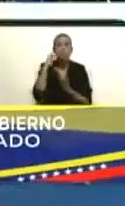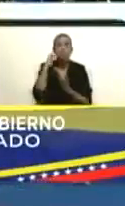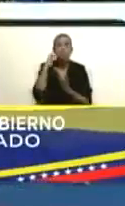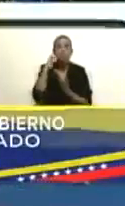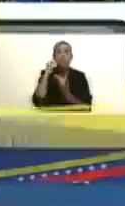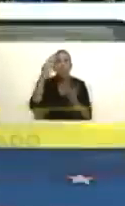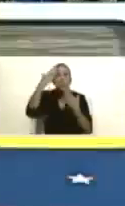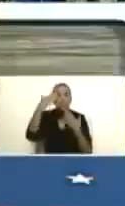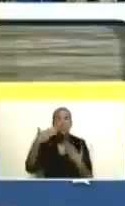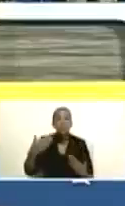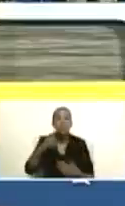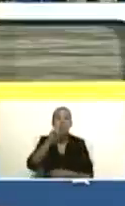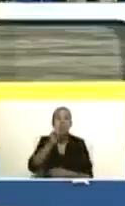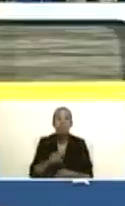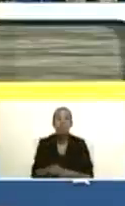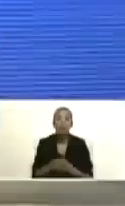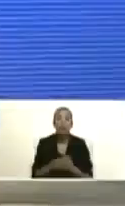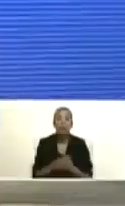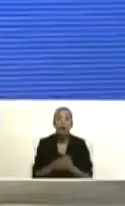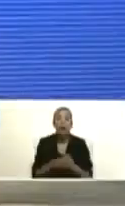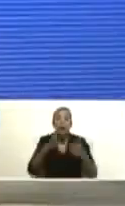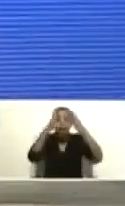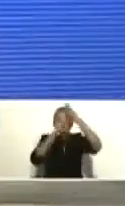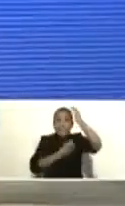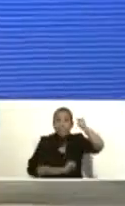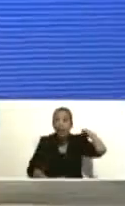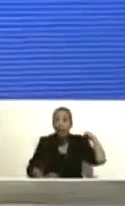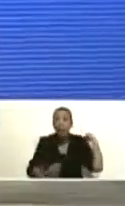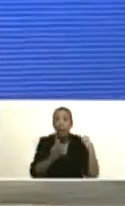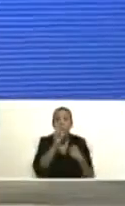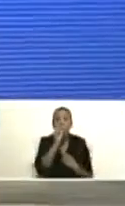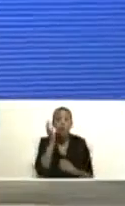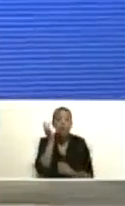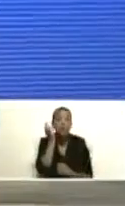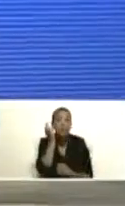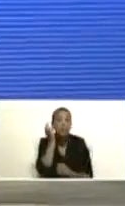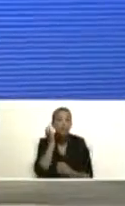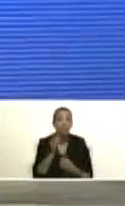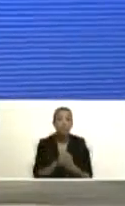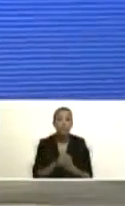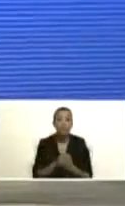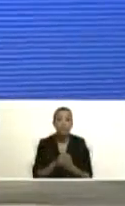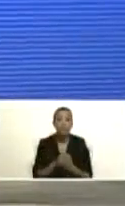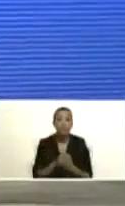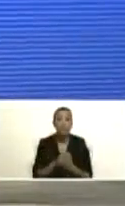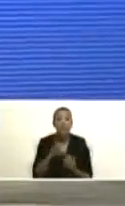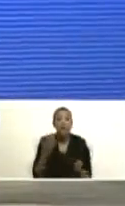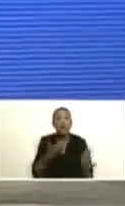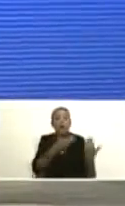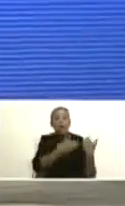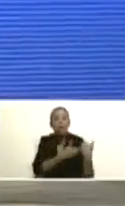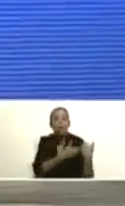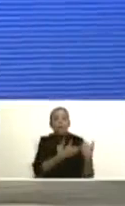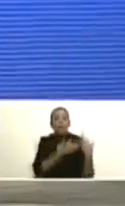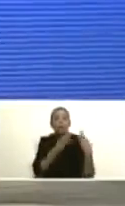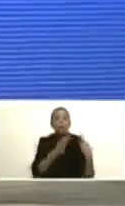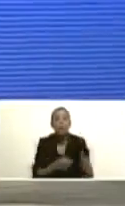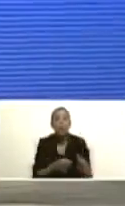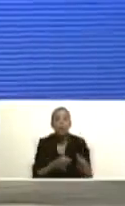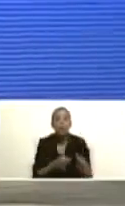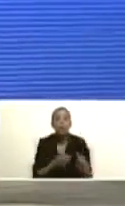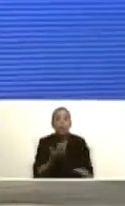saludo a los embajadores embajadoras encargado de